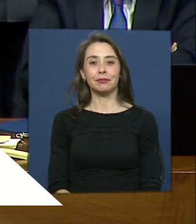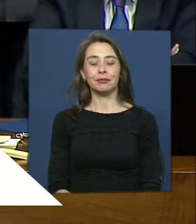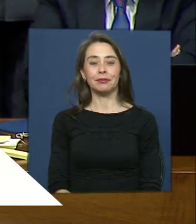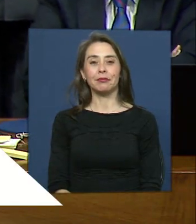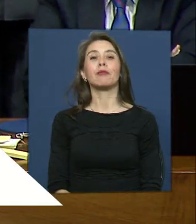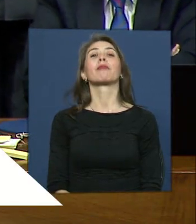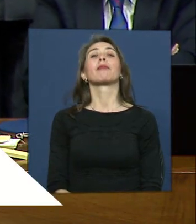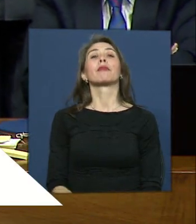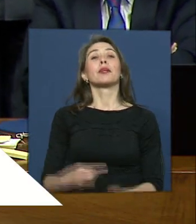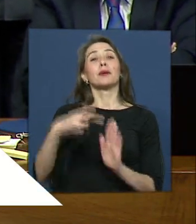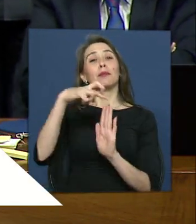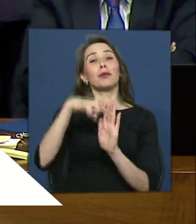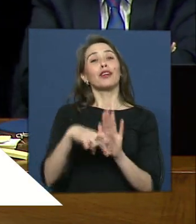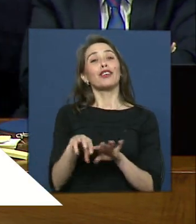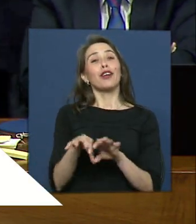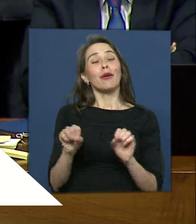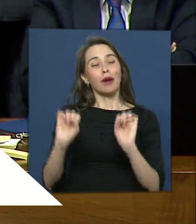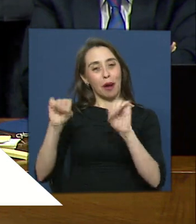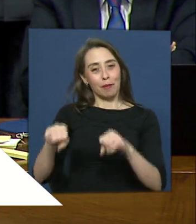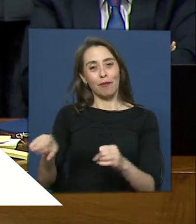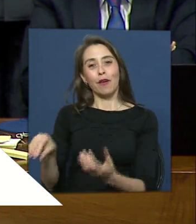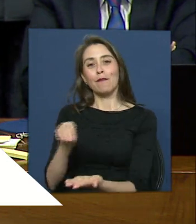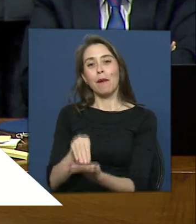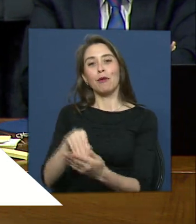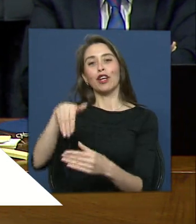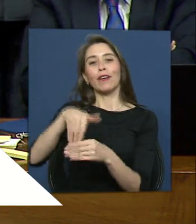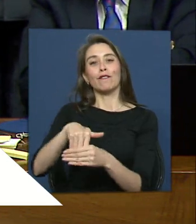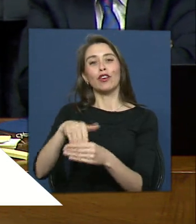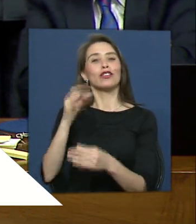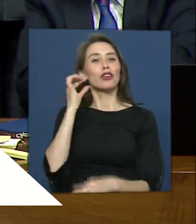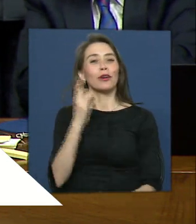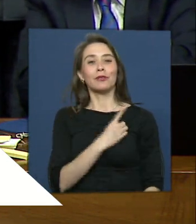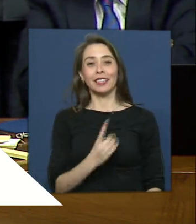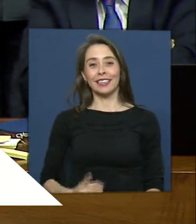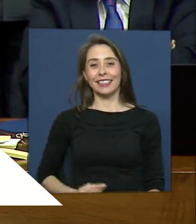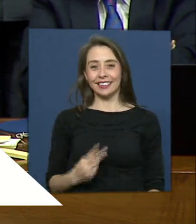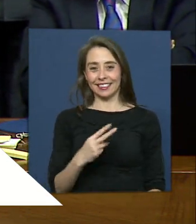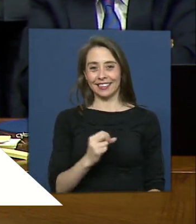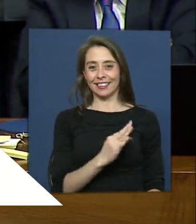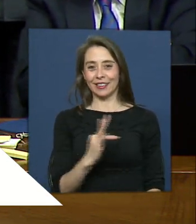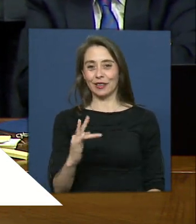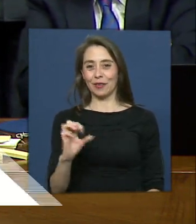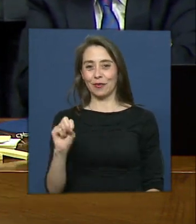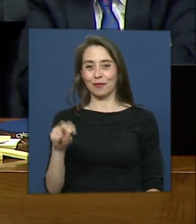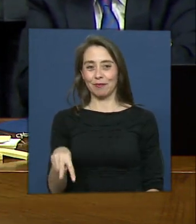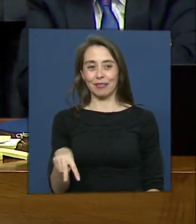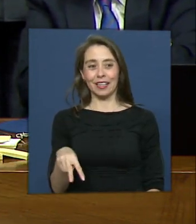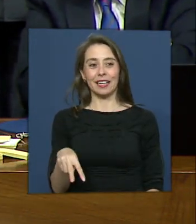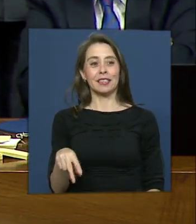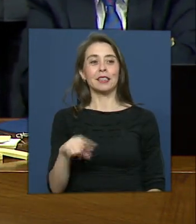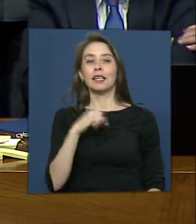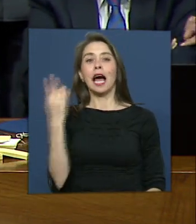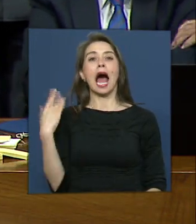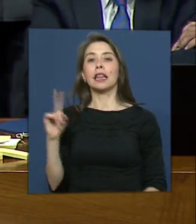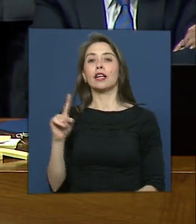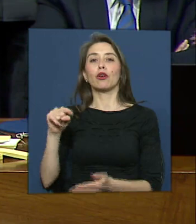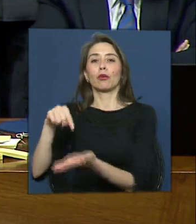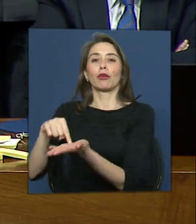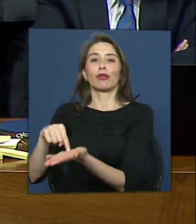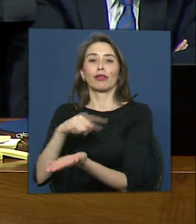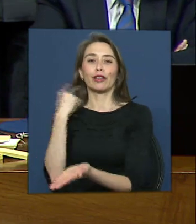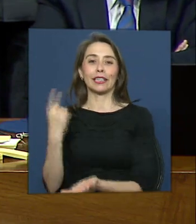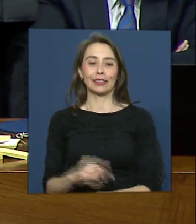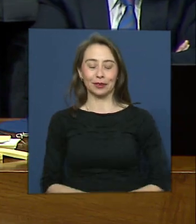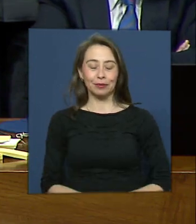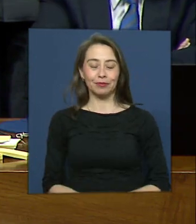Ha aprobado el proyecto de resolución y se incorpora el voto de la colega diputada Hoffman, que estaba, no alcanzó a votar. Vamos ahora